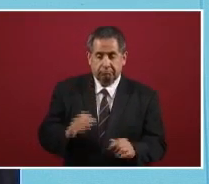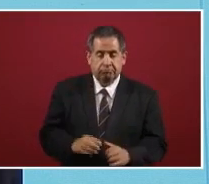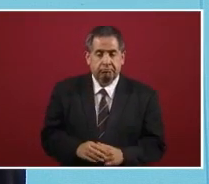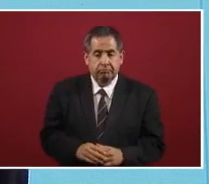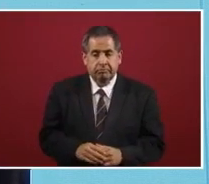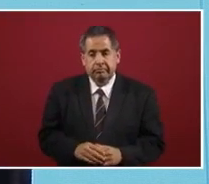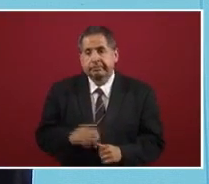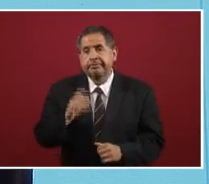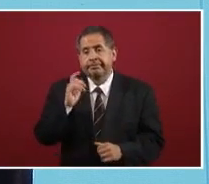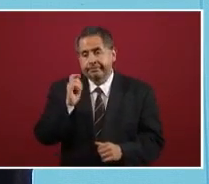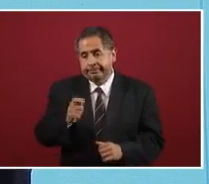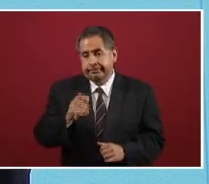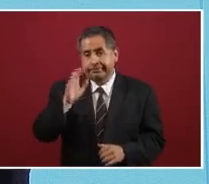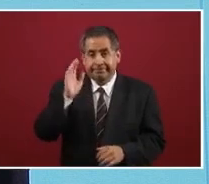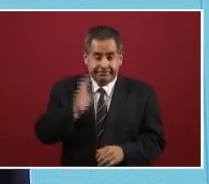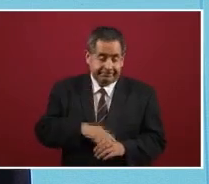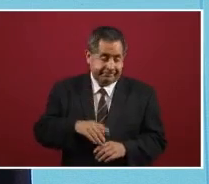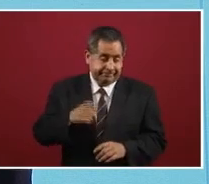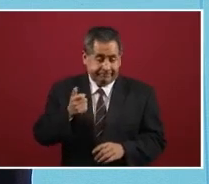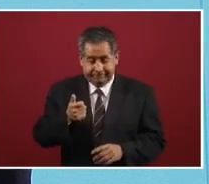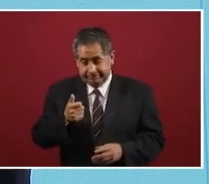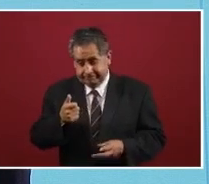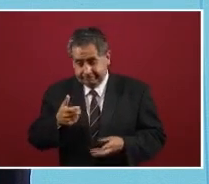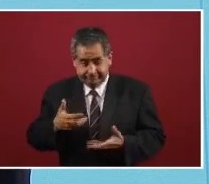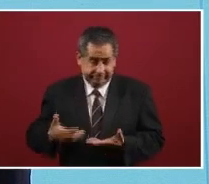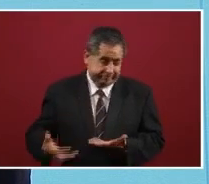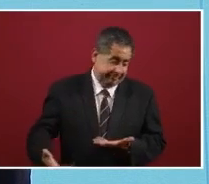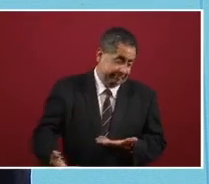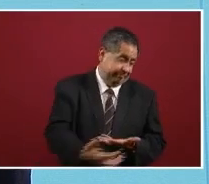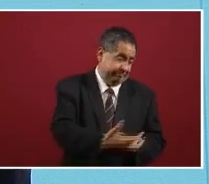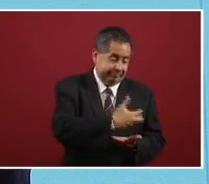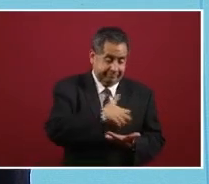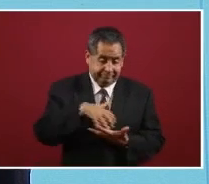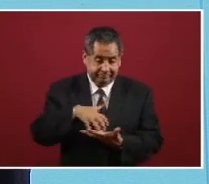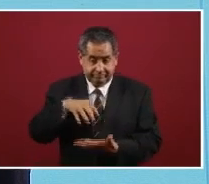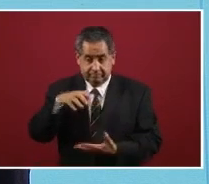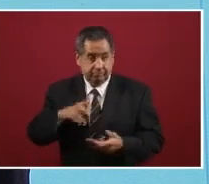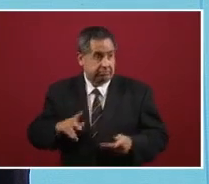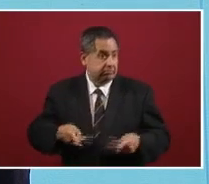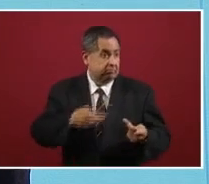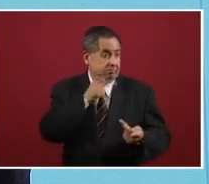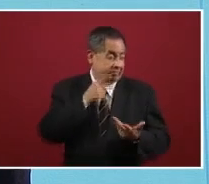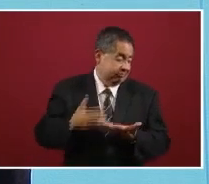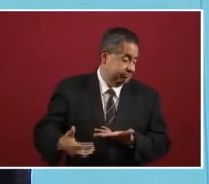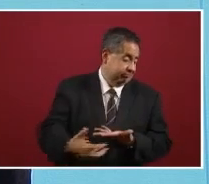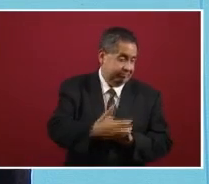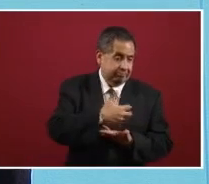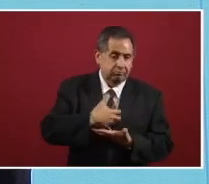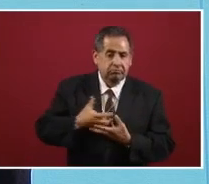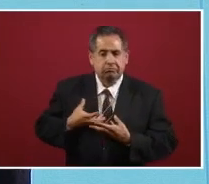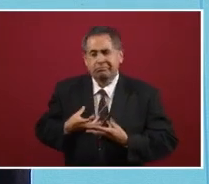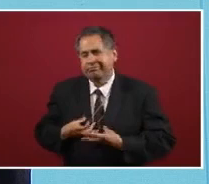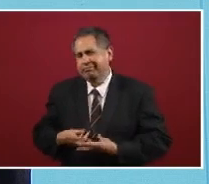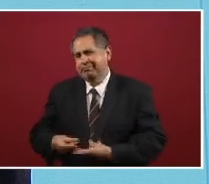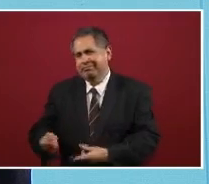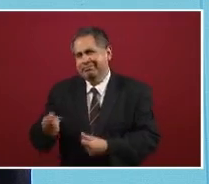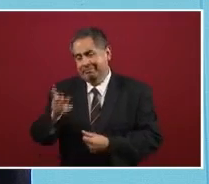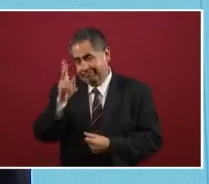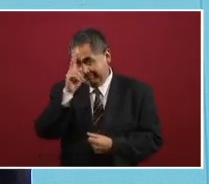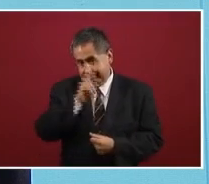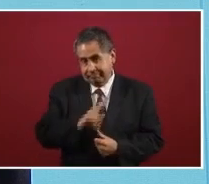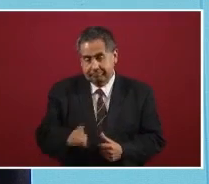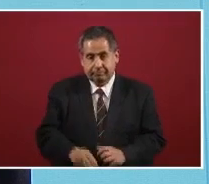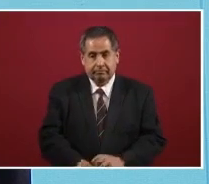Y fue cuando más dinero se obtuvo por la venta de petróleo al extranjero.